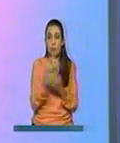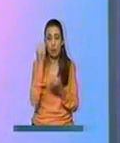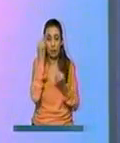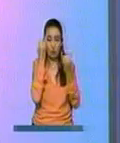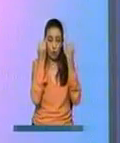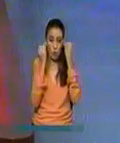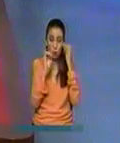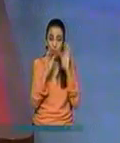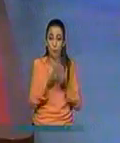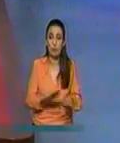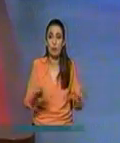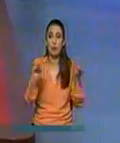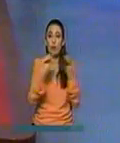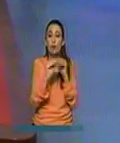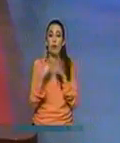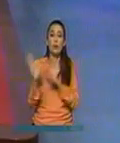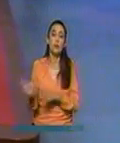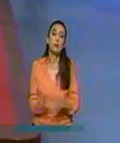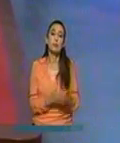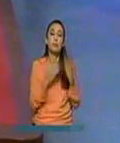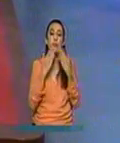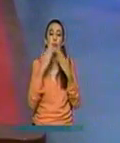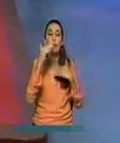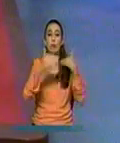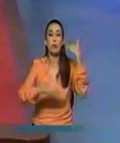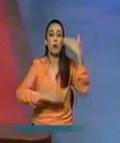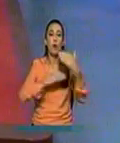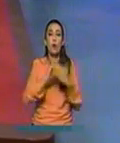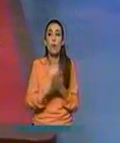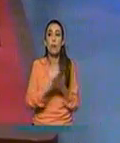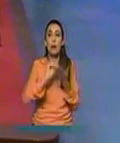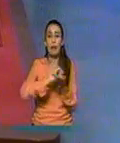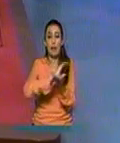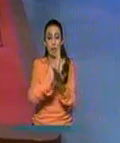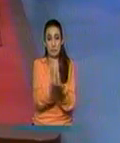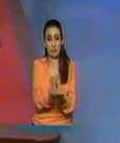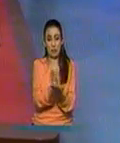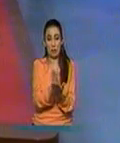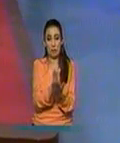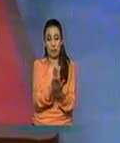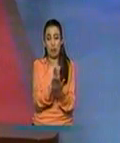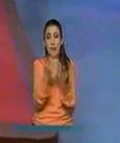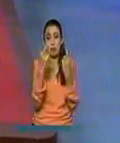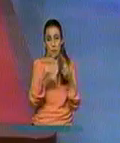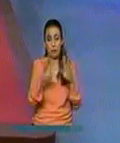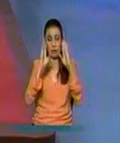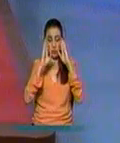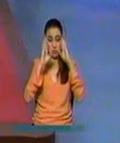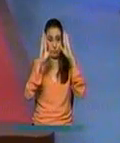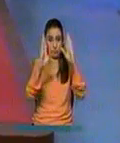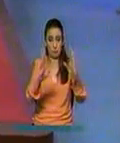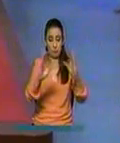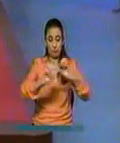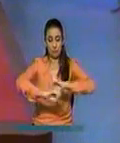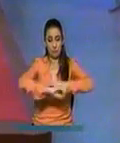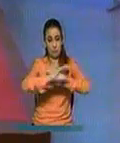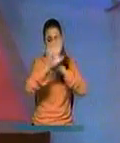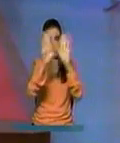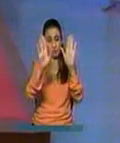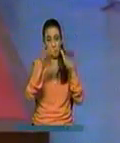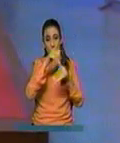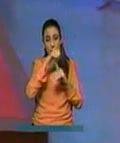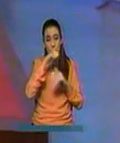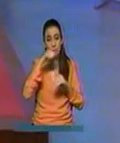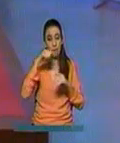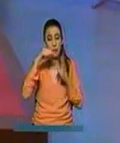que se están dialogando y analizando en la Asamblea Nacional, parecería que el ambiente y el horizonte también para los artesanos cerveceros